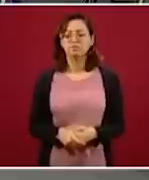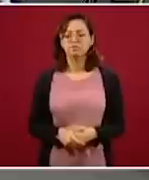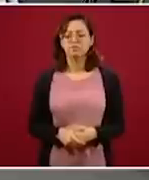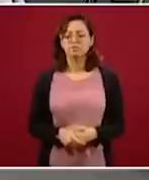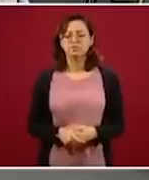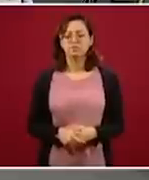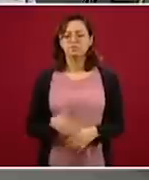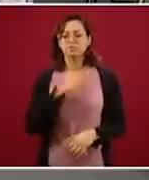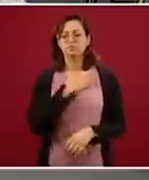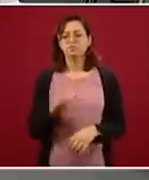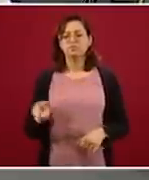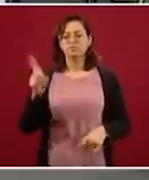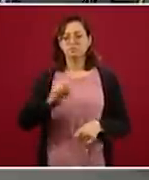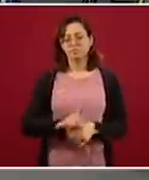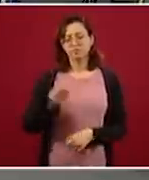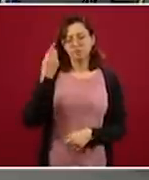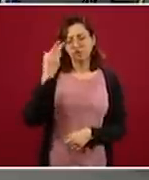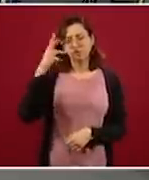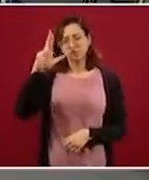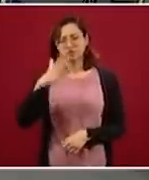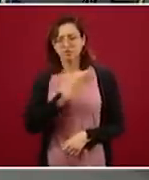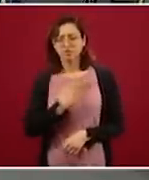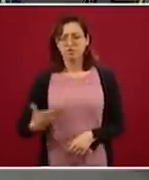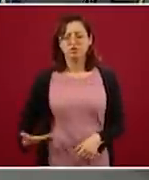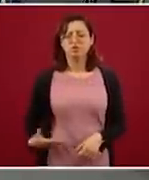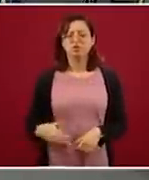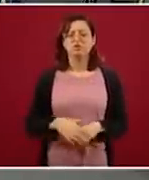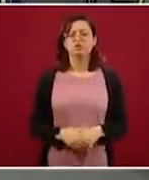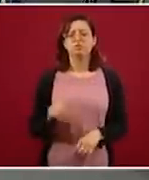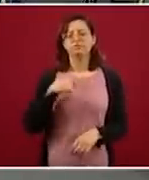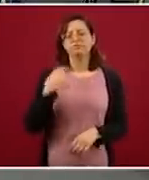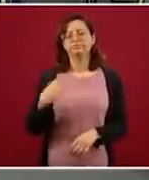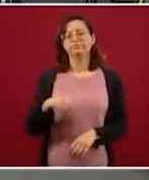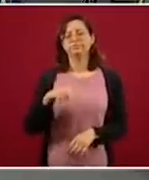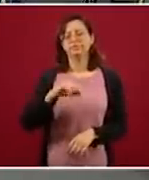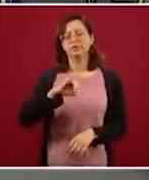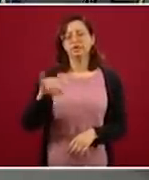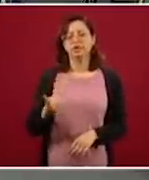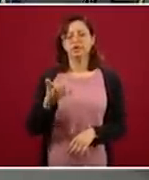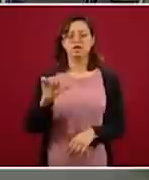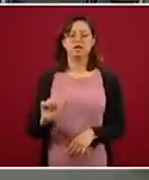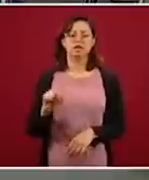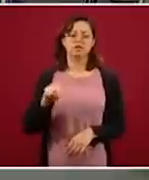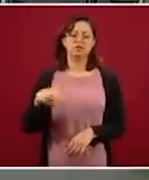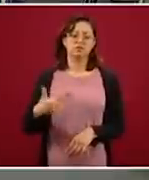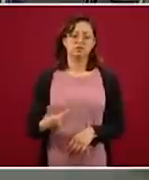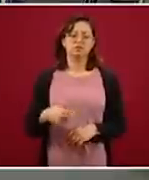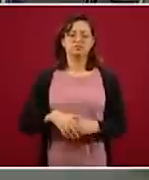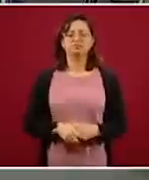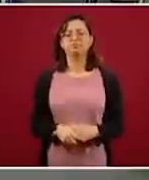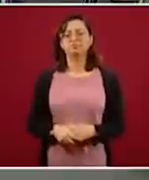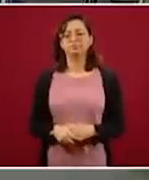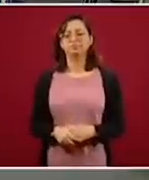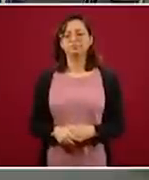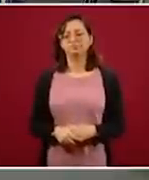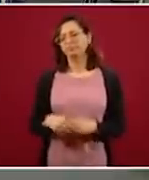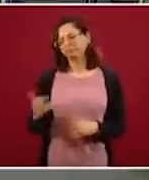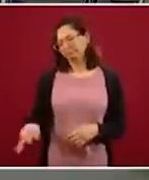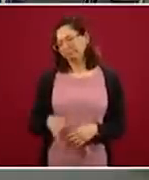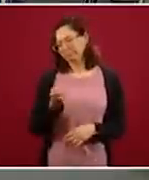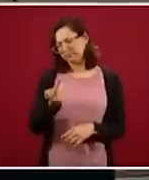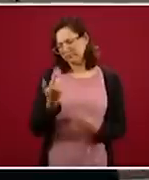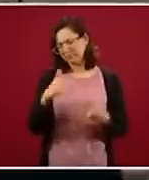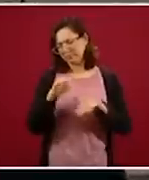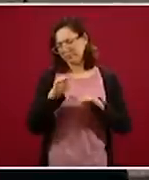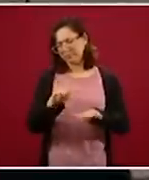Buen día, doctor presidente. Gracias. Hans Salazar, ZMG Noticias, Grupo Político y Zócalo Virtual. Doctor, una pregunta.